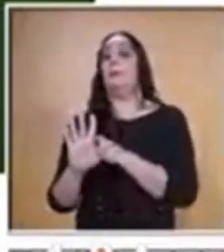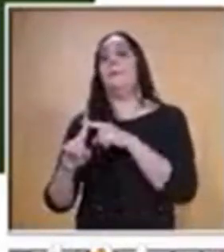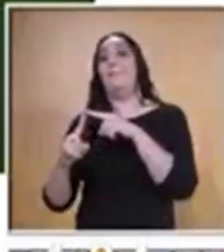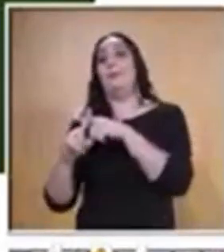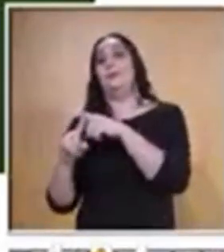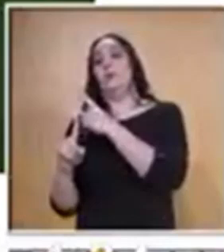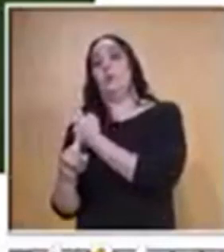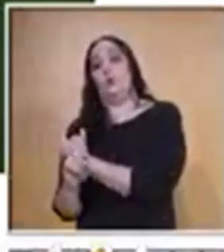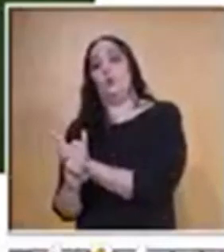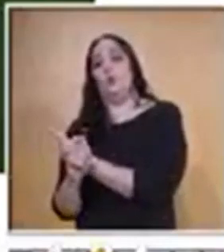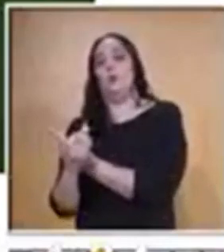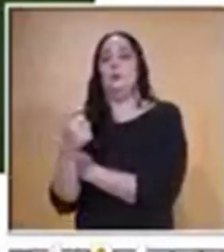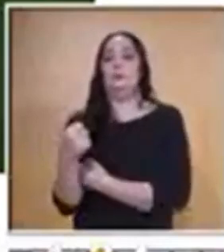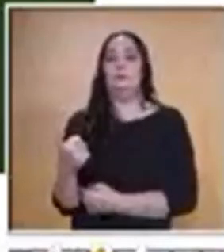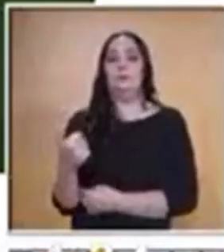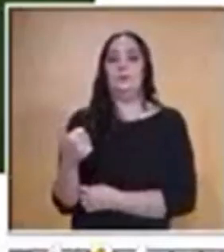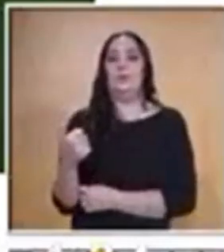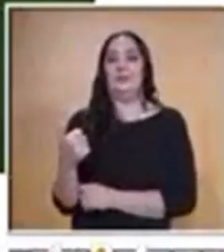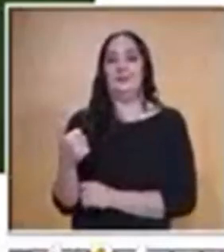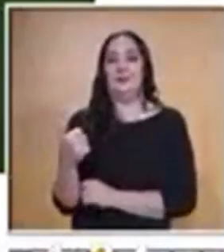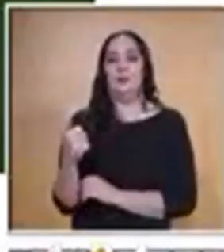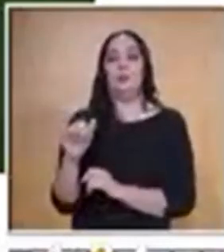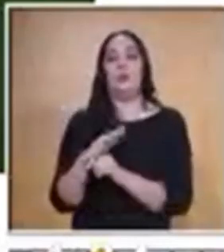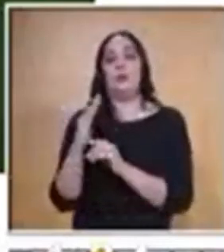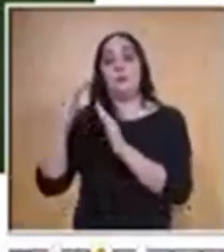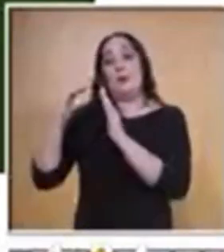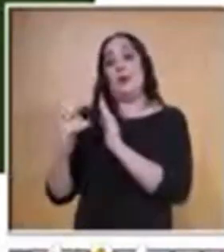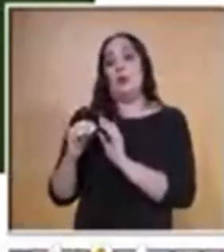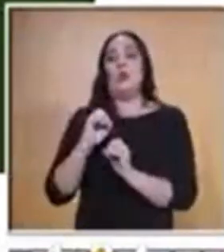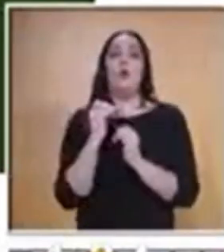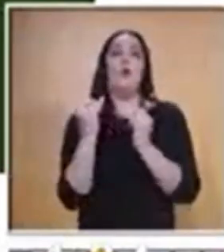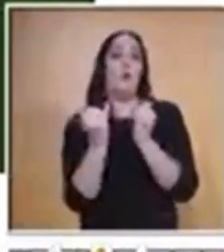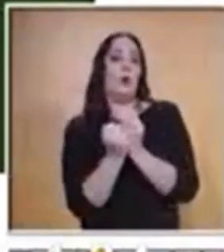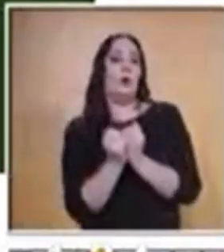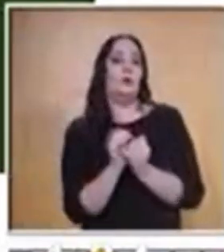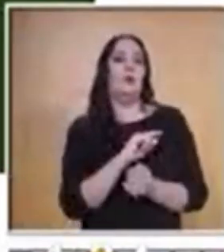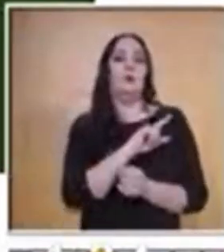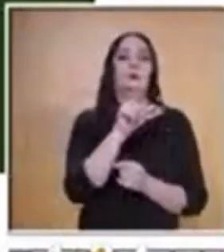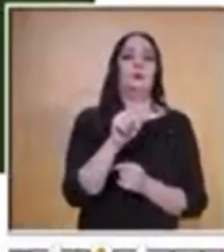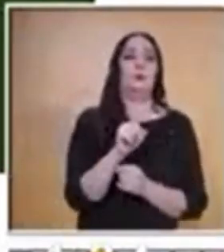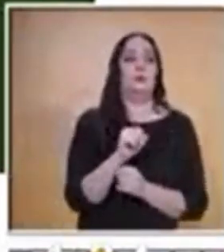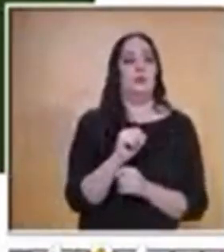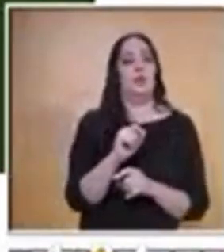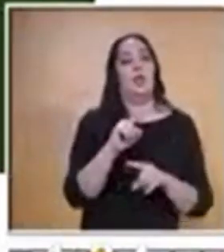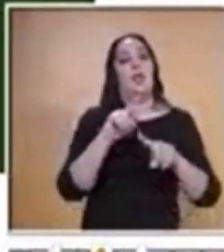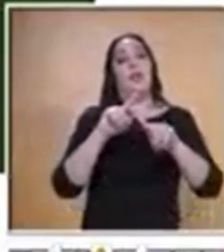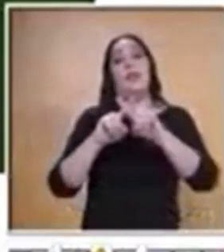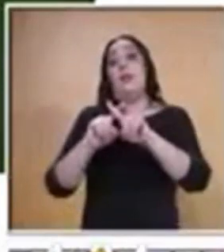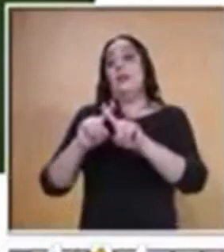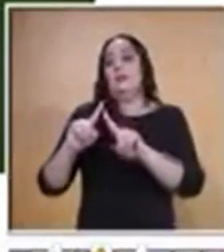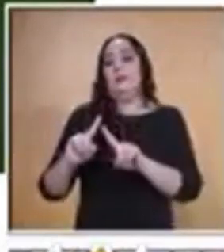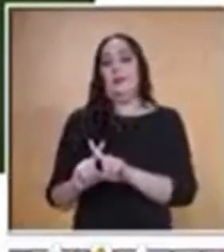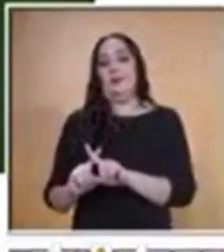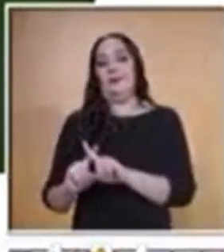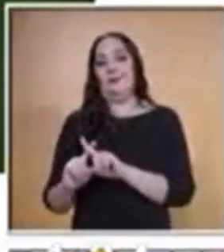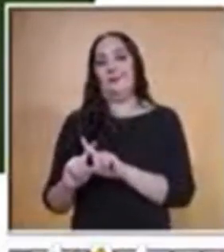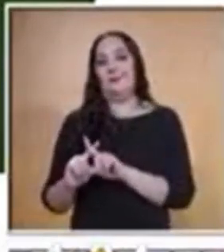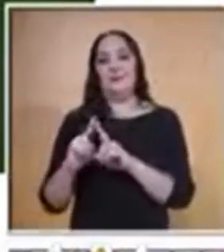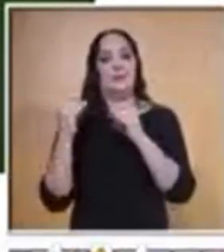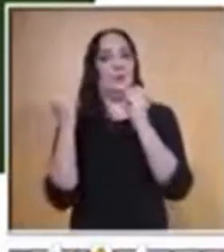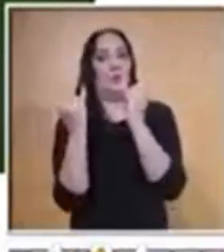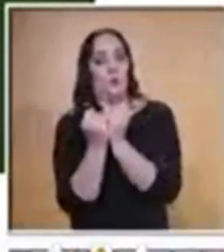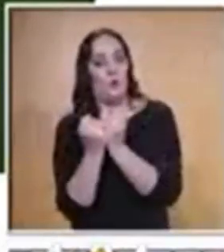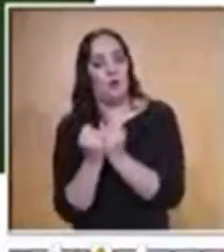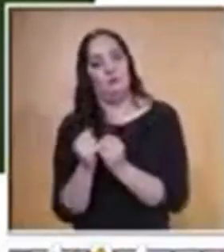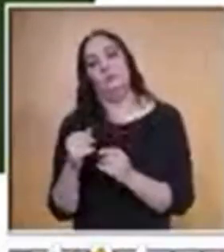derecha y es menor o igual. En el segundo caso, son 2x, son dos números iguales, por lo tanto